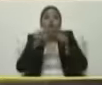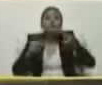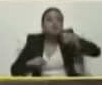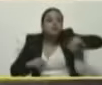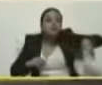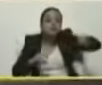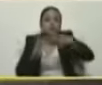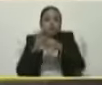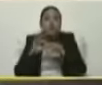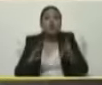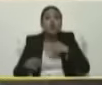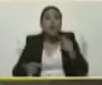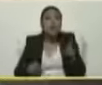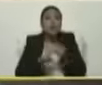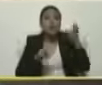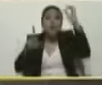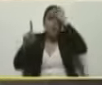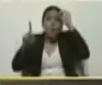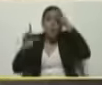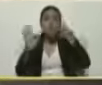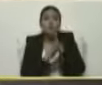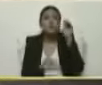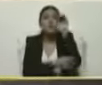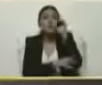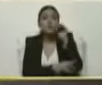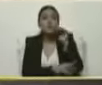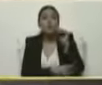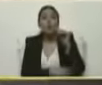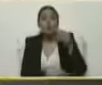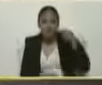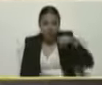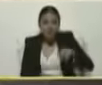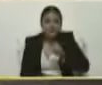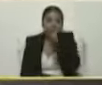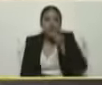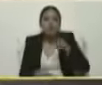los que quieran opinar sobre el futuro político de Venezuela.